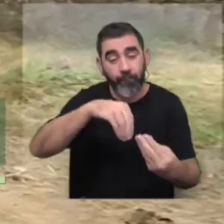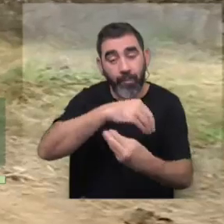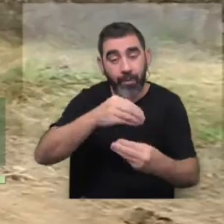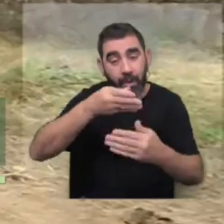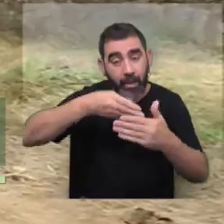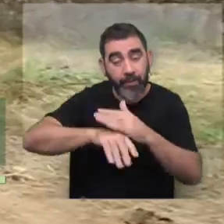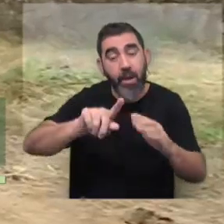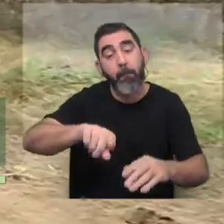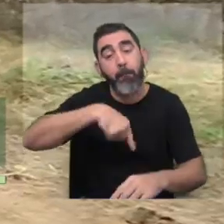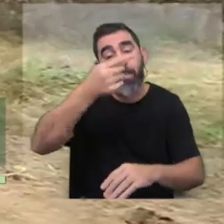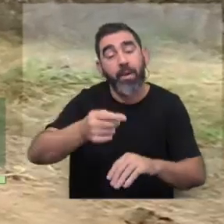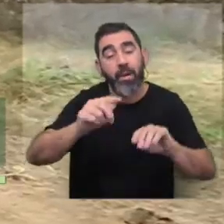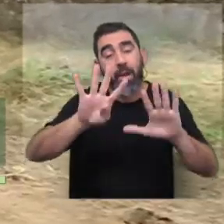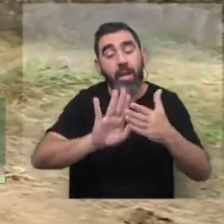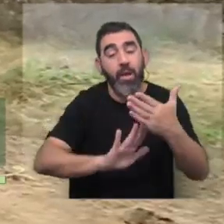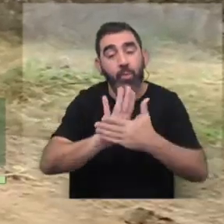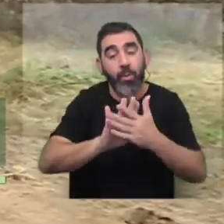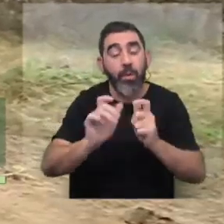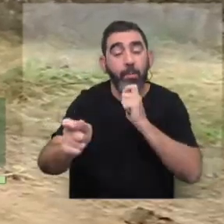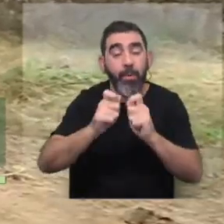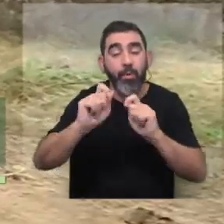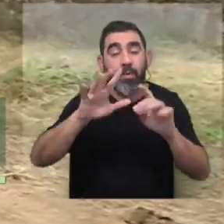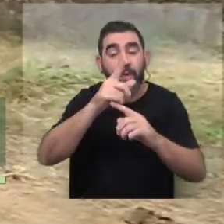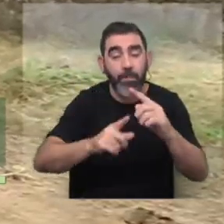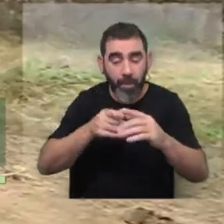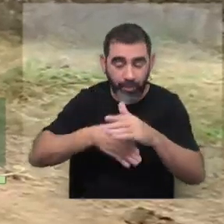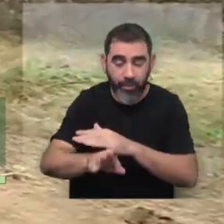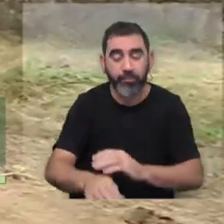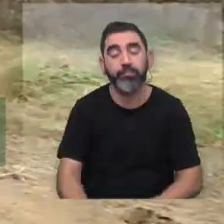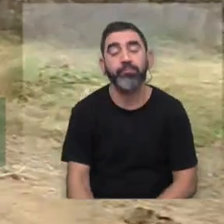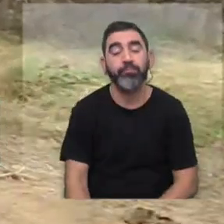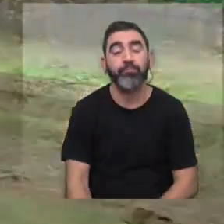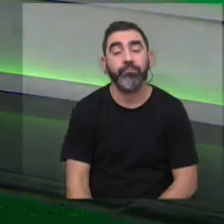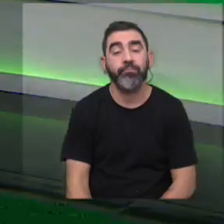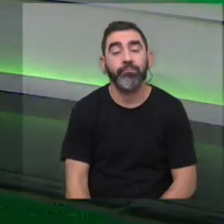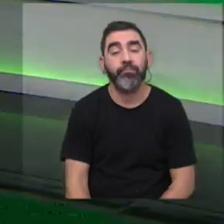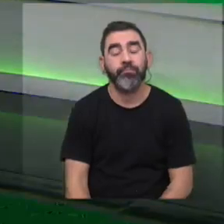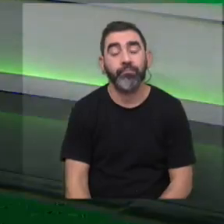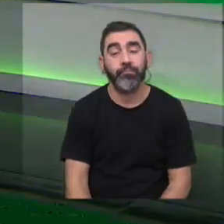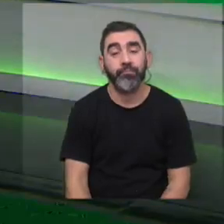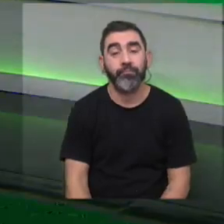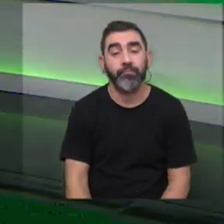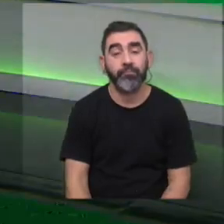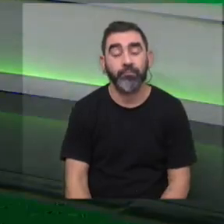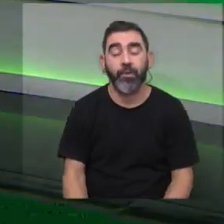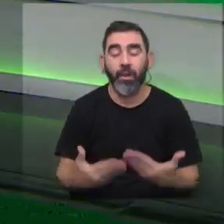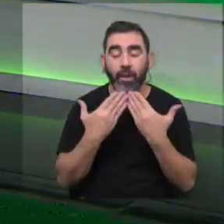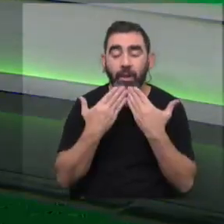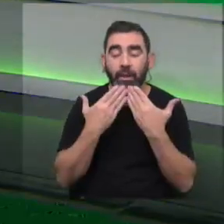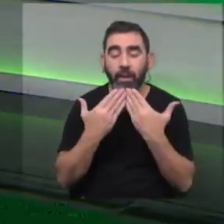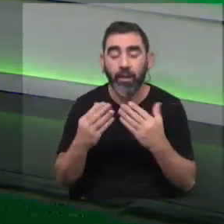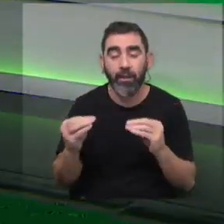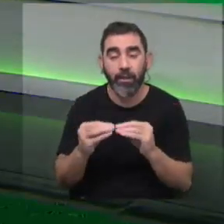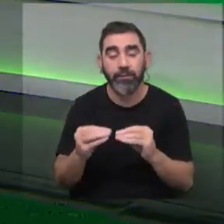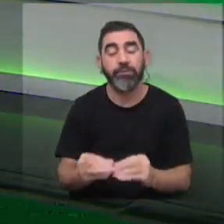ingresaría mañana a las 9 de la mañana y posteriormente ingresa la prensa sí Juliana muy buena esa